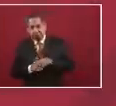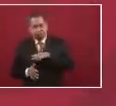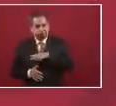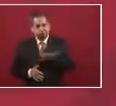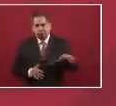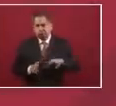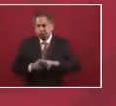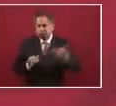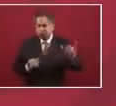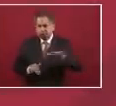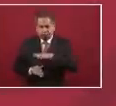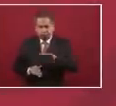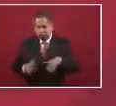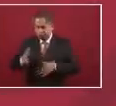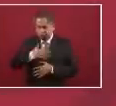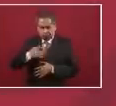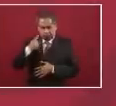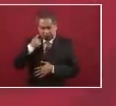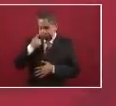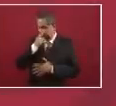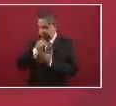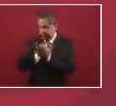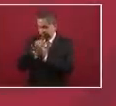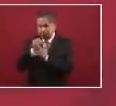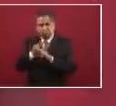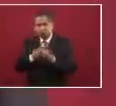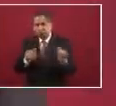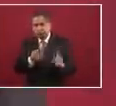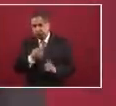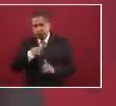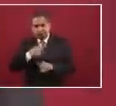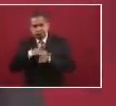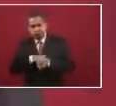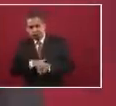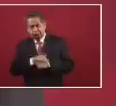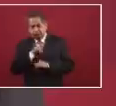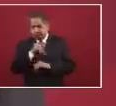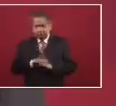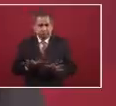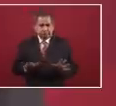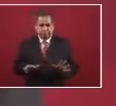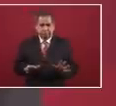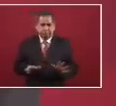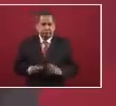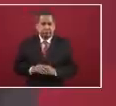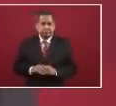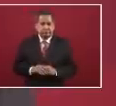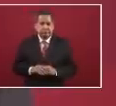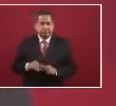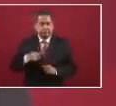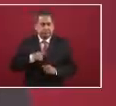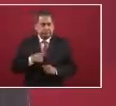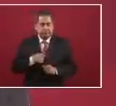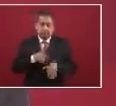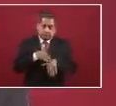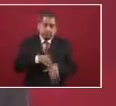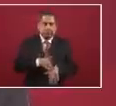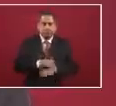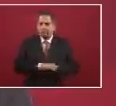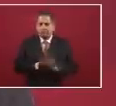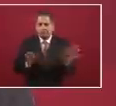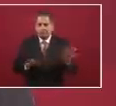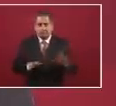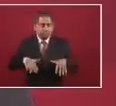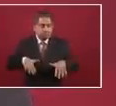levantando la mano o oprimiendo el botón, porque ya después se volvió electrónico, votando para